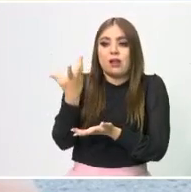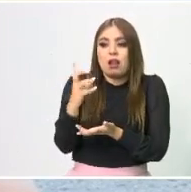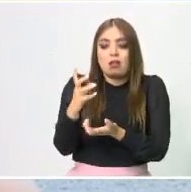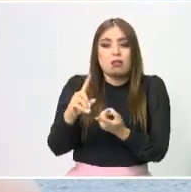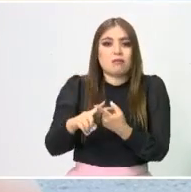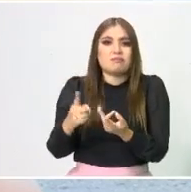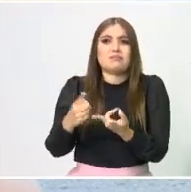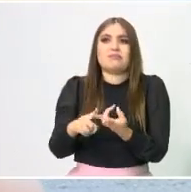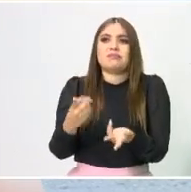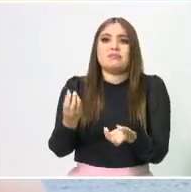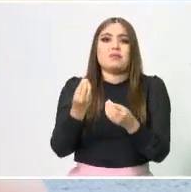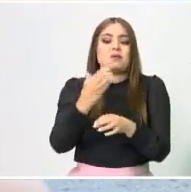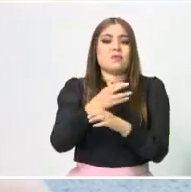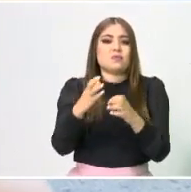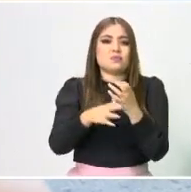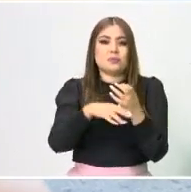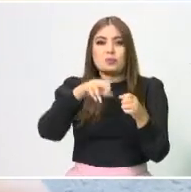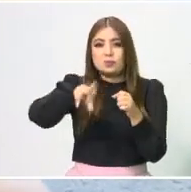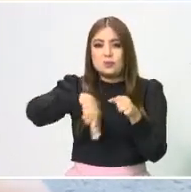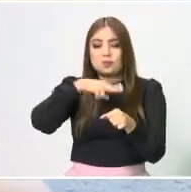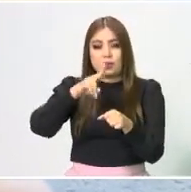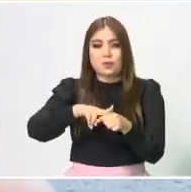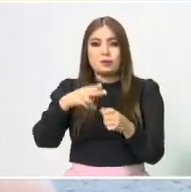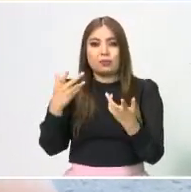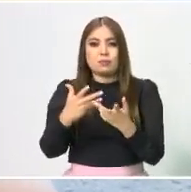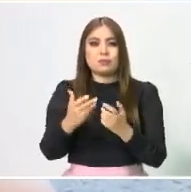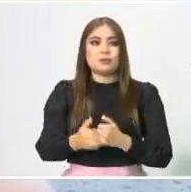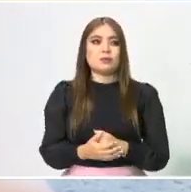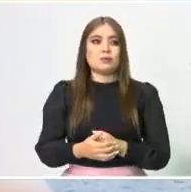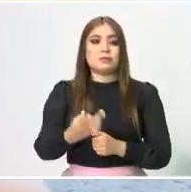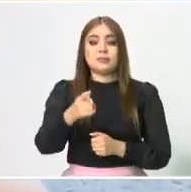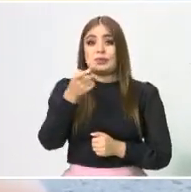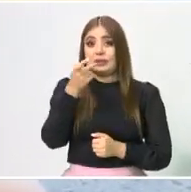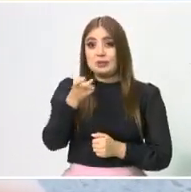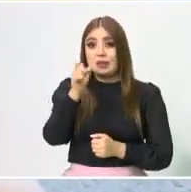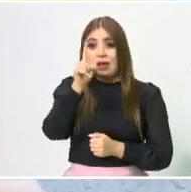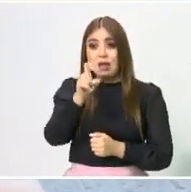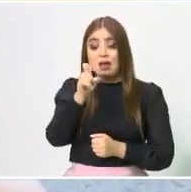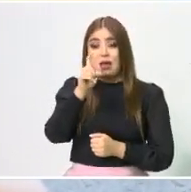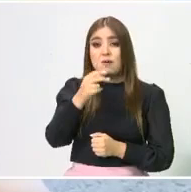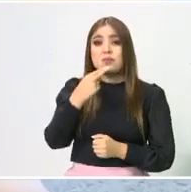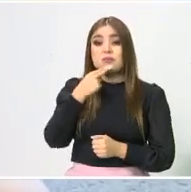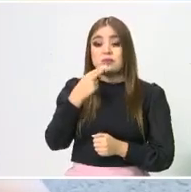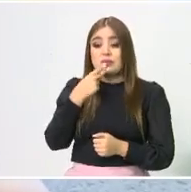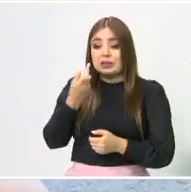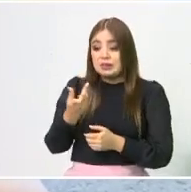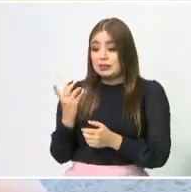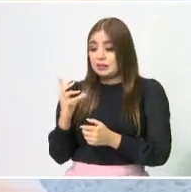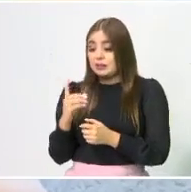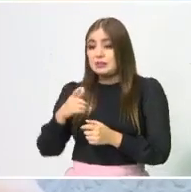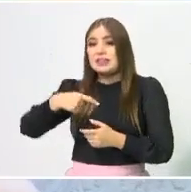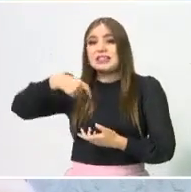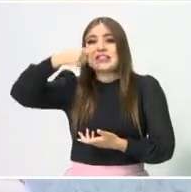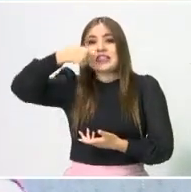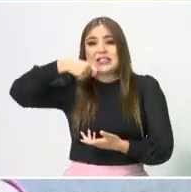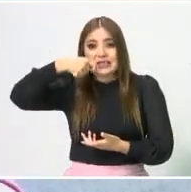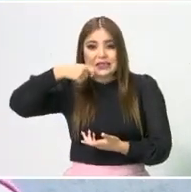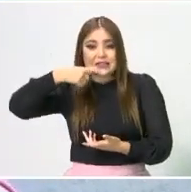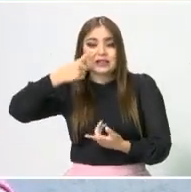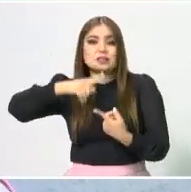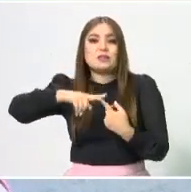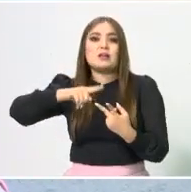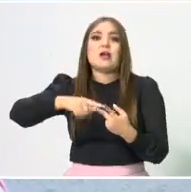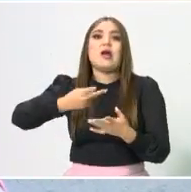muchas cosas que normalmente hacemos realmente. El agua que llegamos a usar para lavarnos, cepillarnos los dientes, que se lo